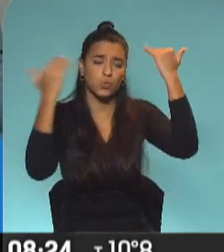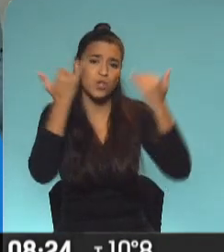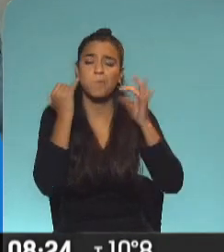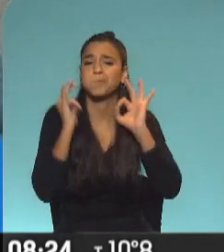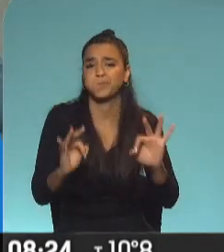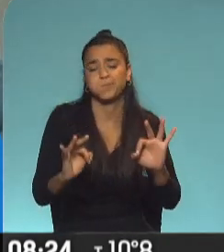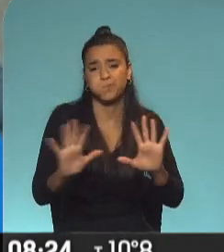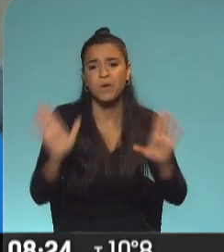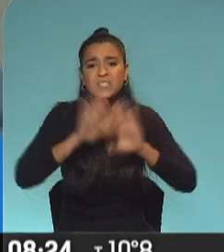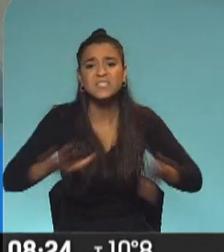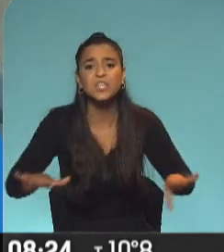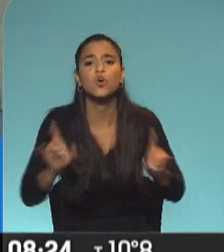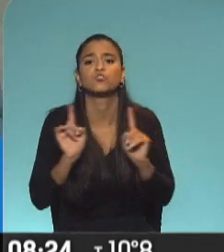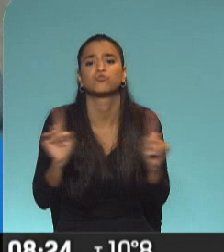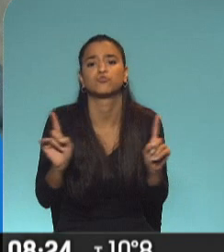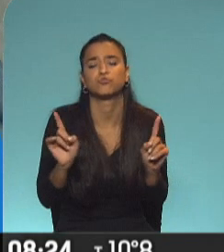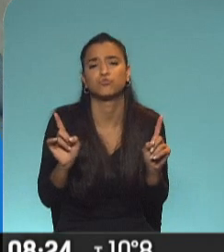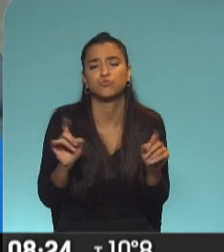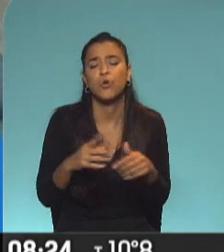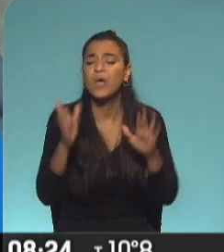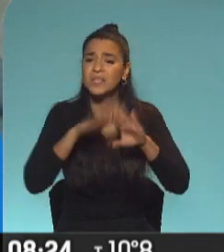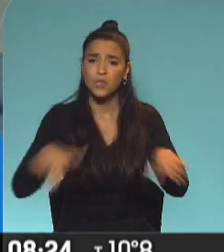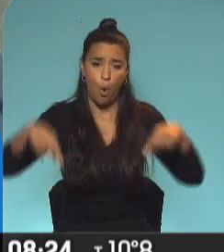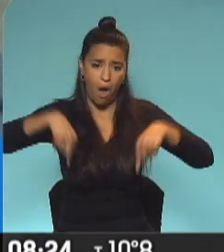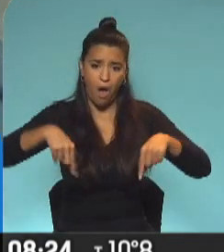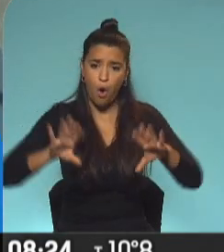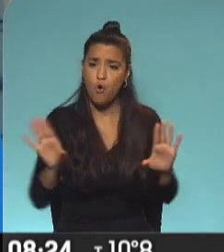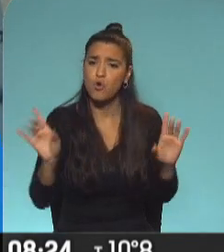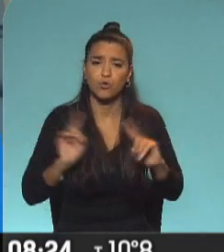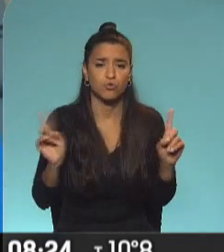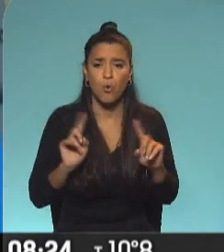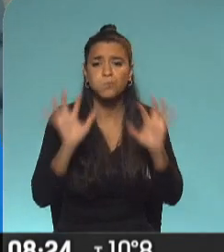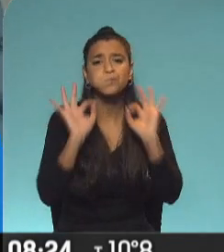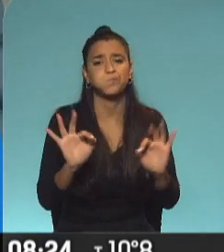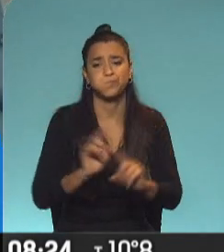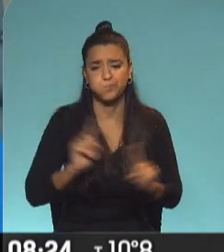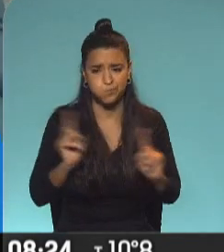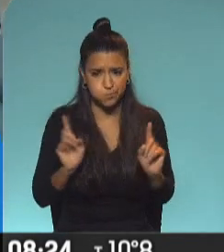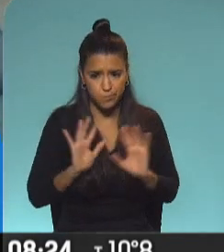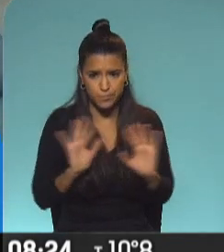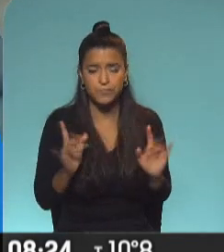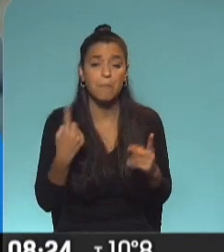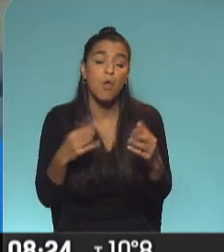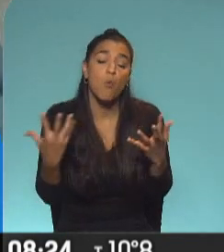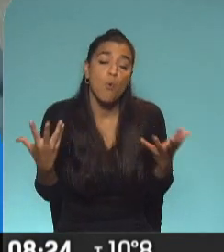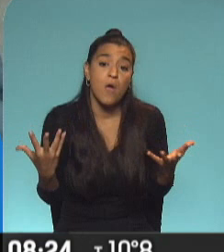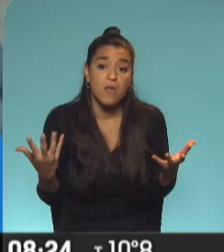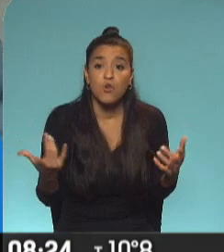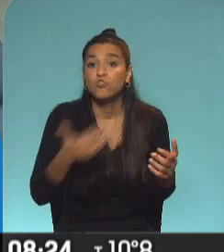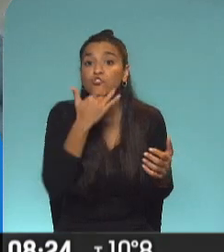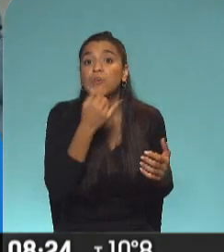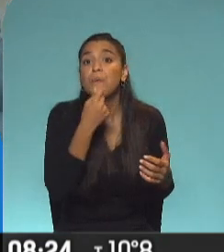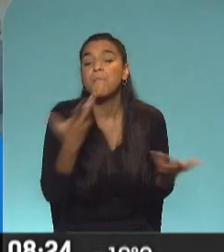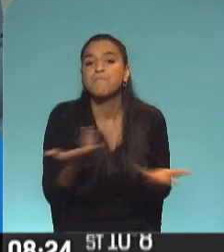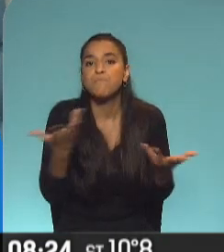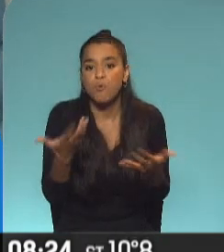completa y a estos chicos la de los chicos en este momento no está completa la terapia pero bueno no sabemos dónde